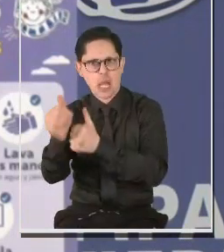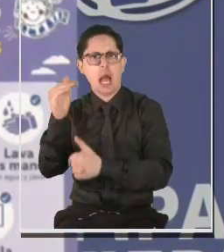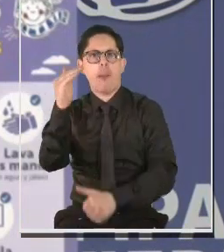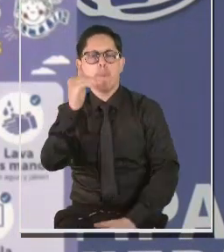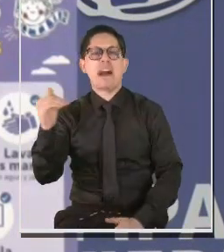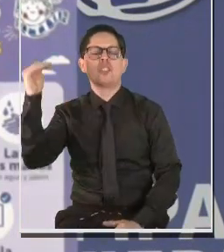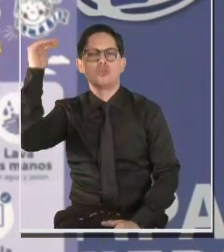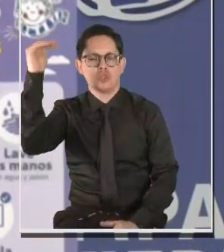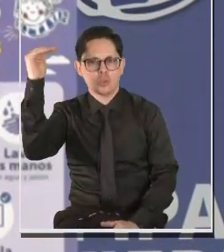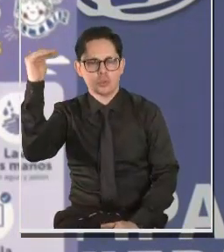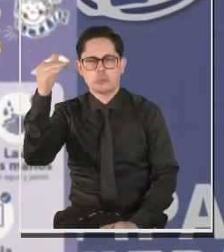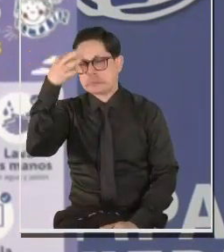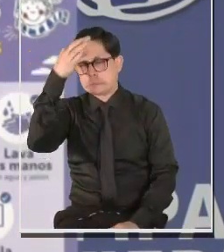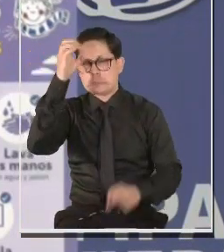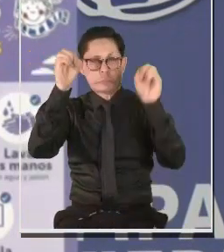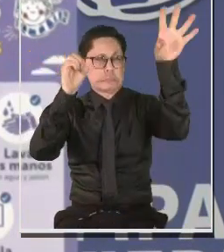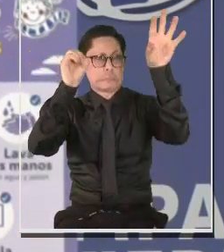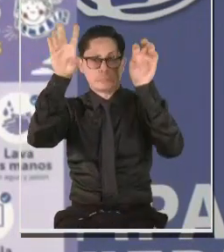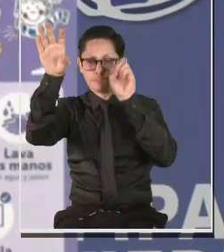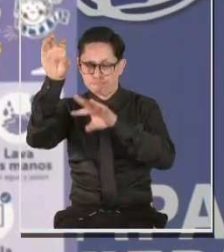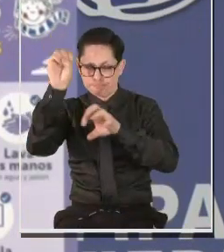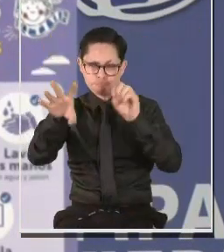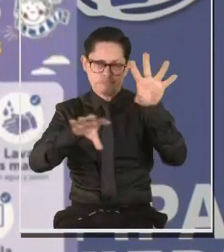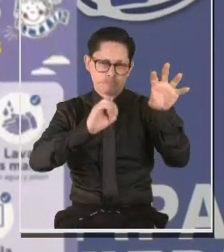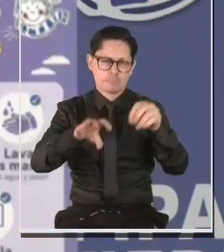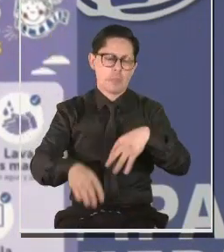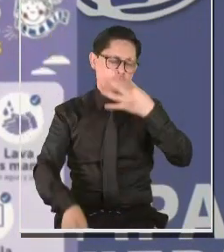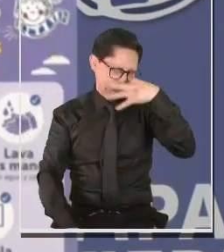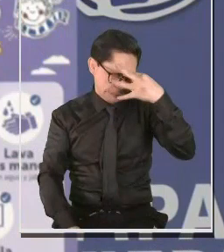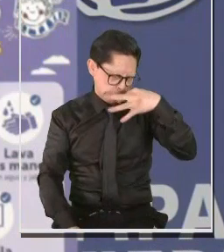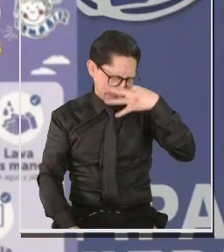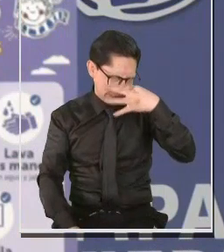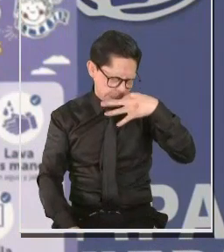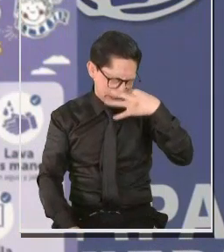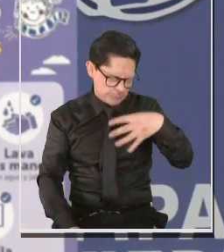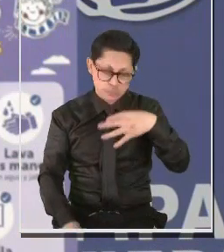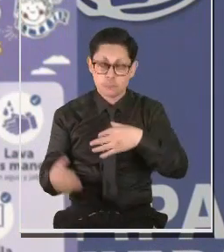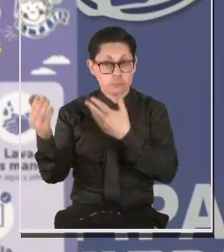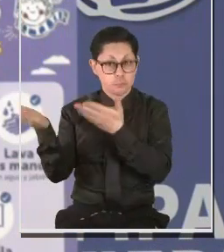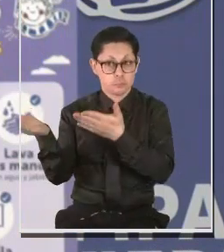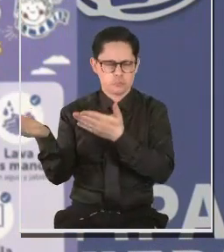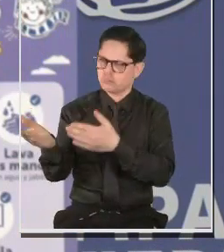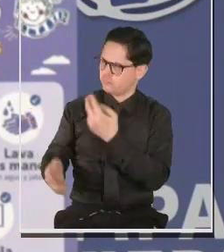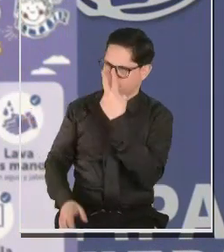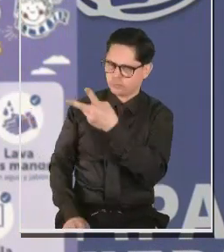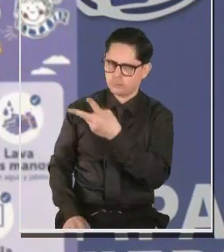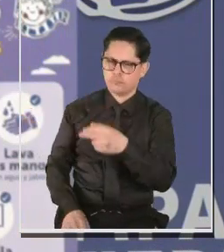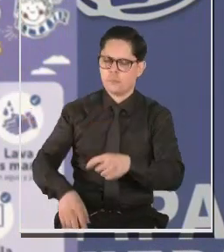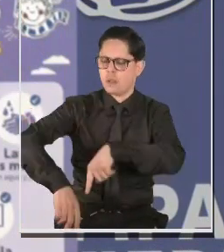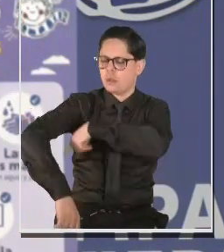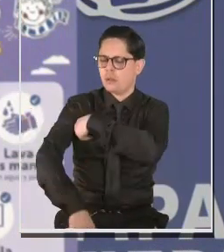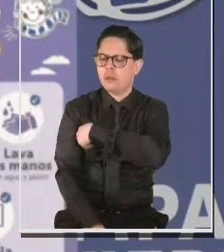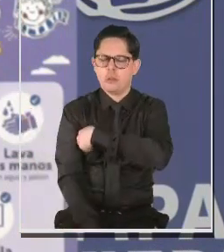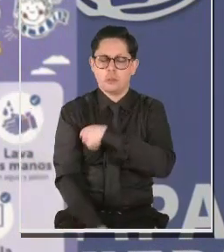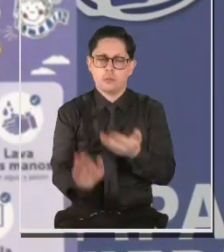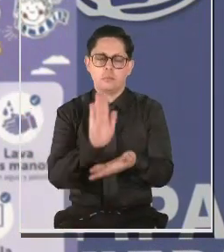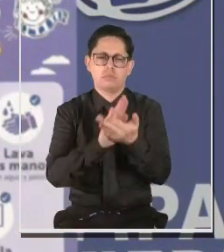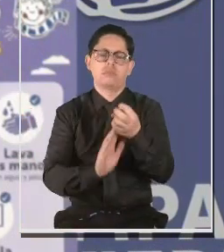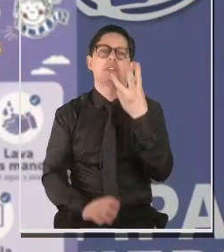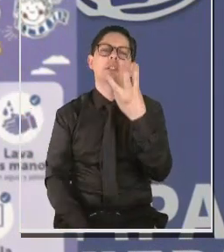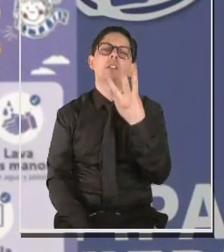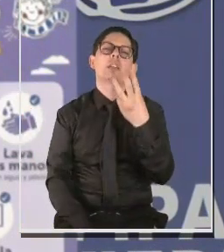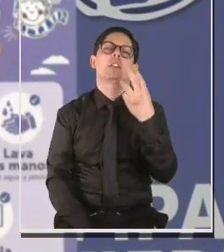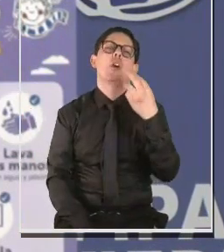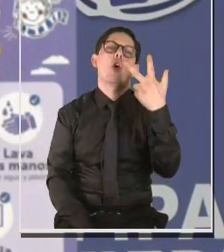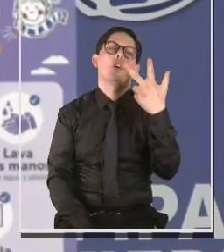habitualmente con síntomas de resfrío y empiezas a tener aumento de la temperatura sobre 38